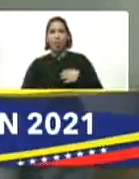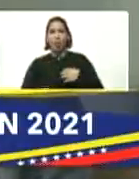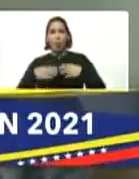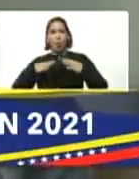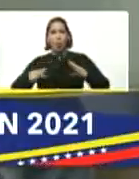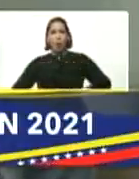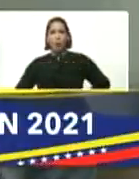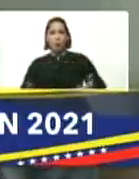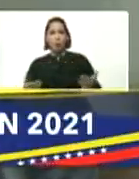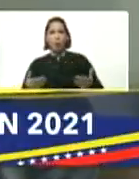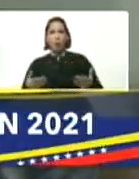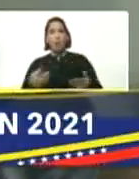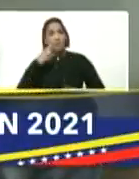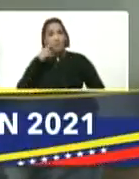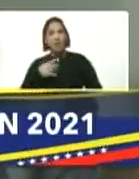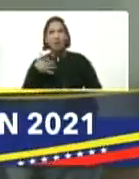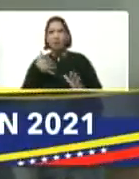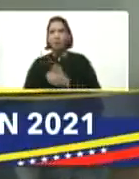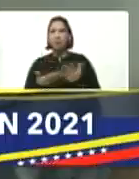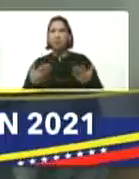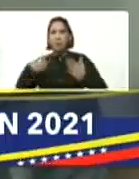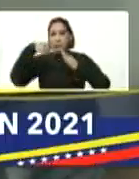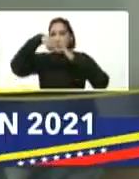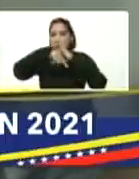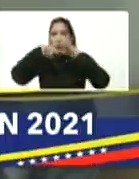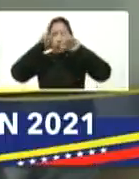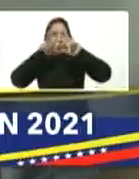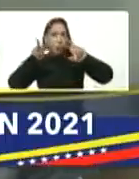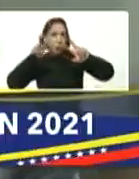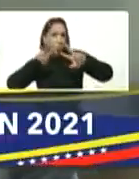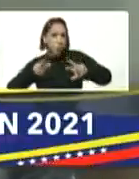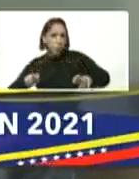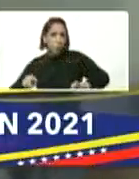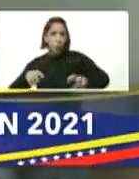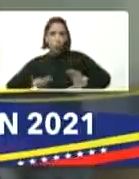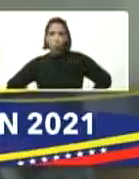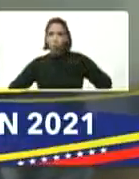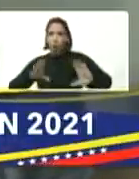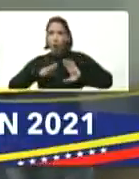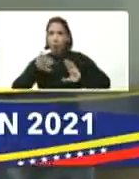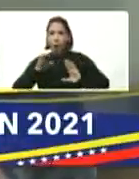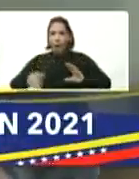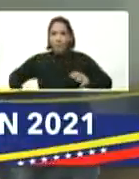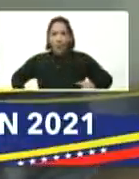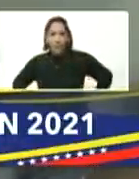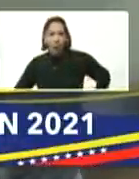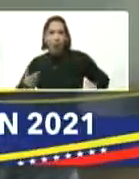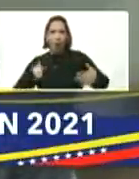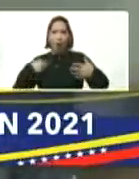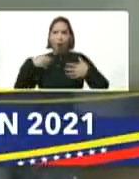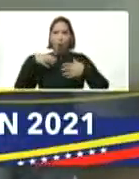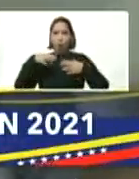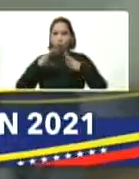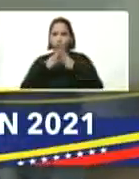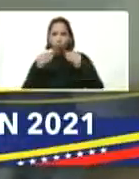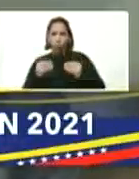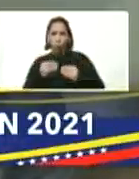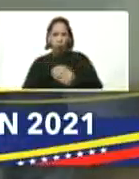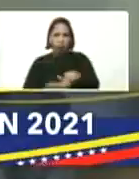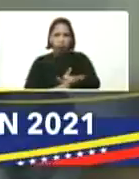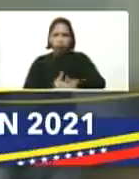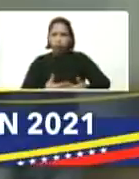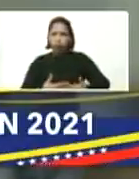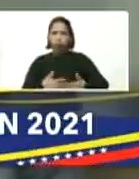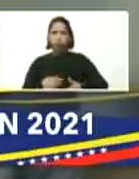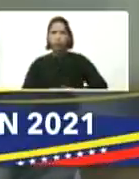que ver lo que son las tripas, hay que ver lo que son el colon, hay que ver lo que son los riñones, hay que ver lo que es el vaso,